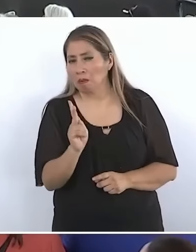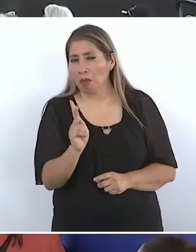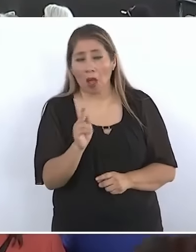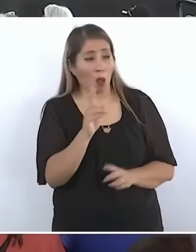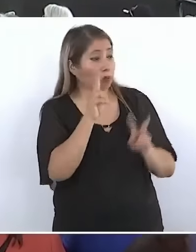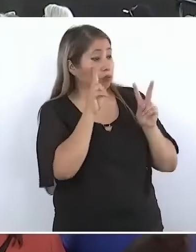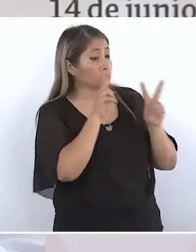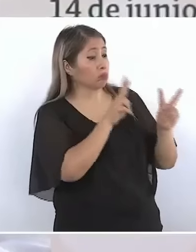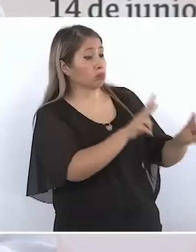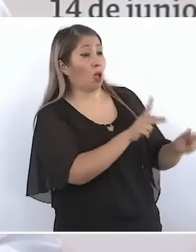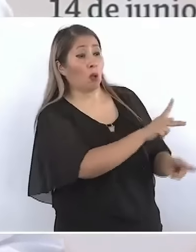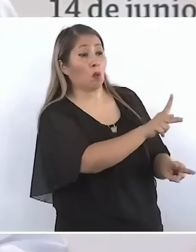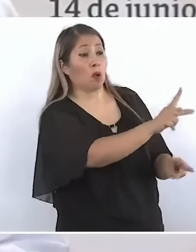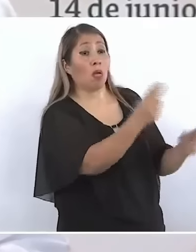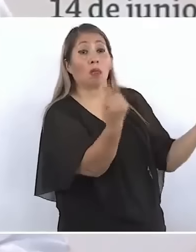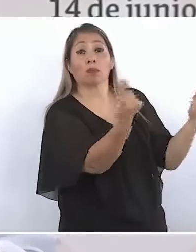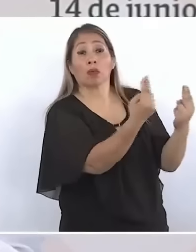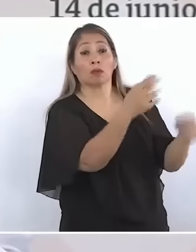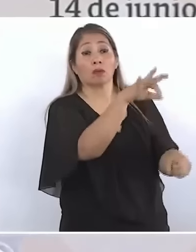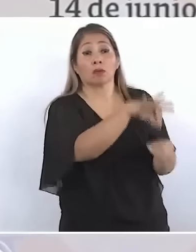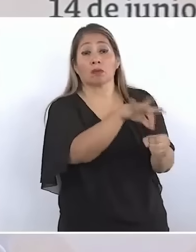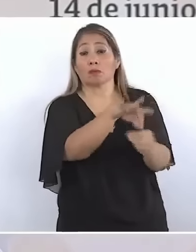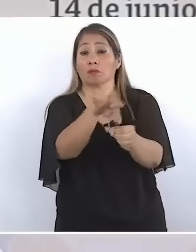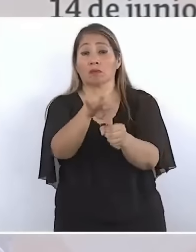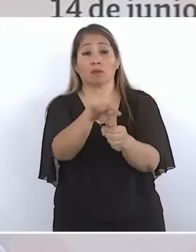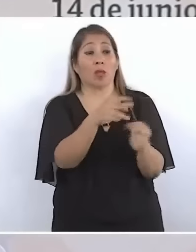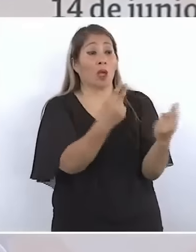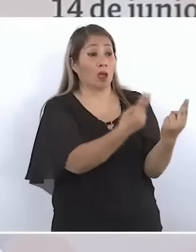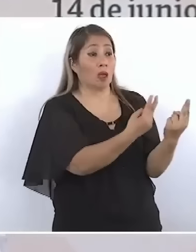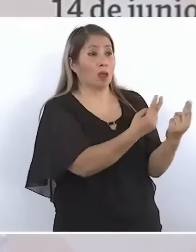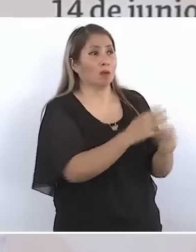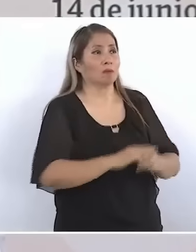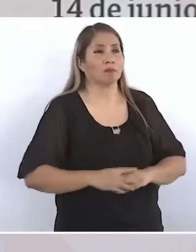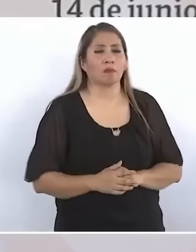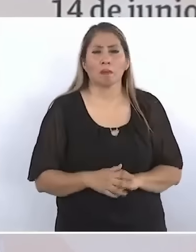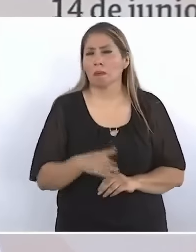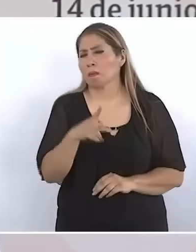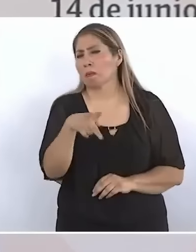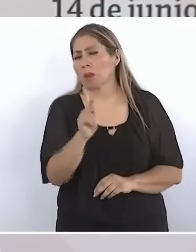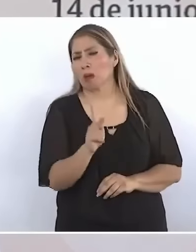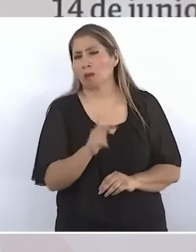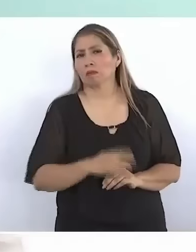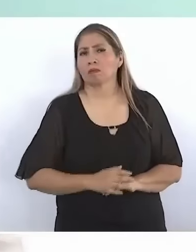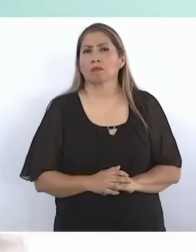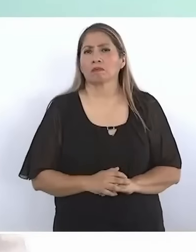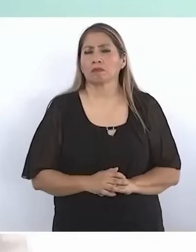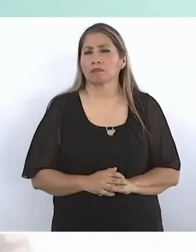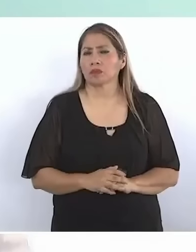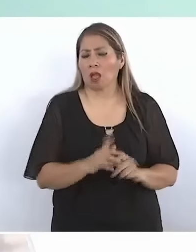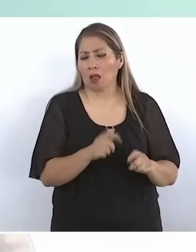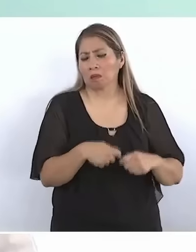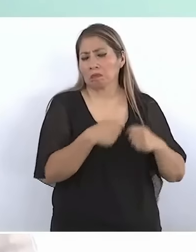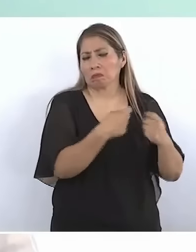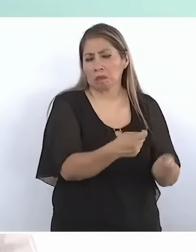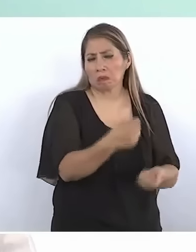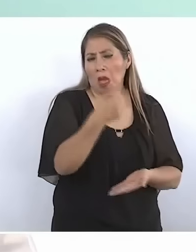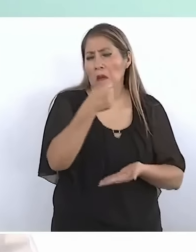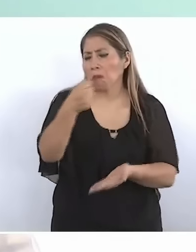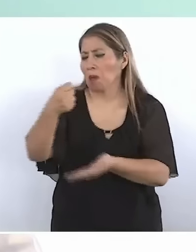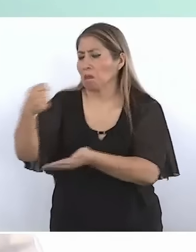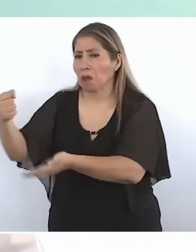ver cuando necesitaban los votos. Era cuando llegaban a entregar despensas.